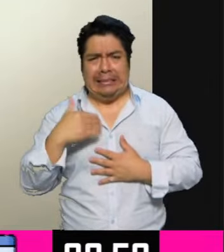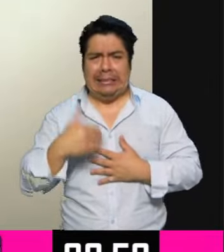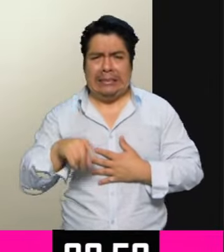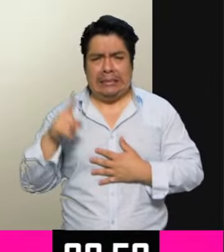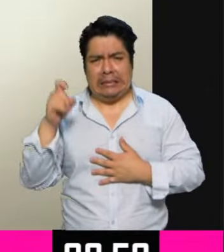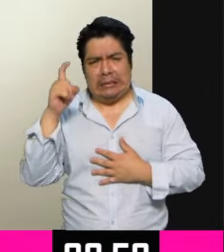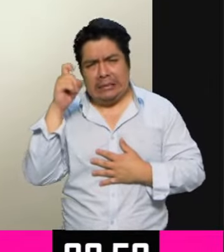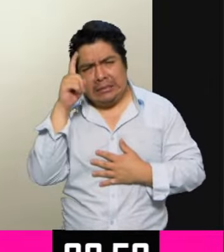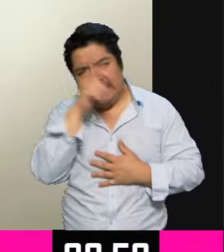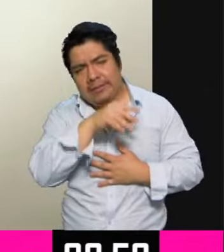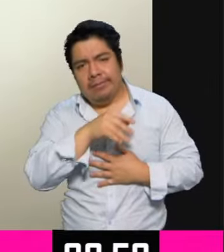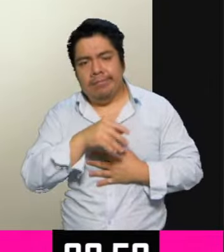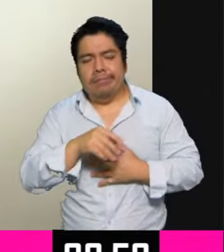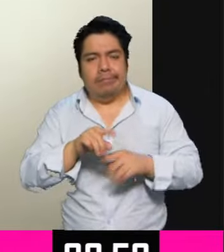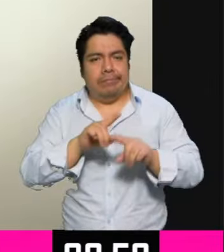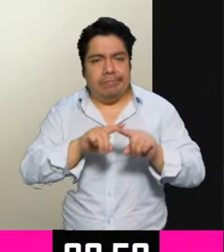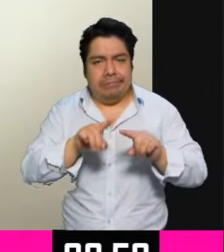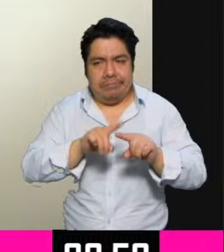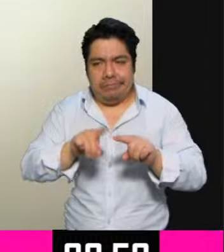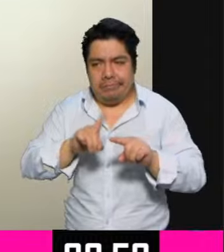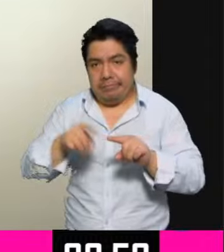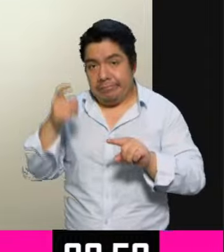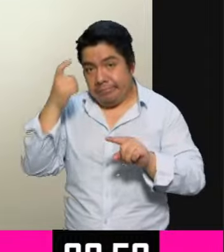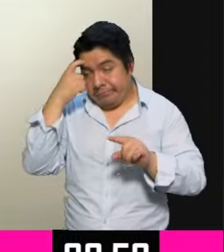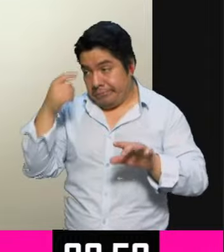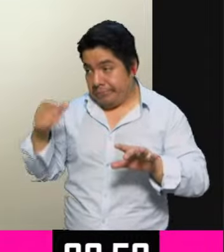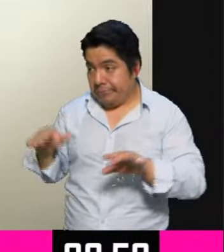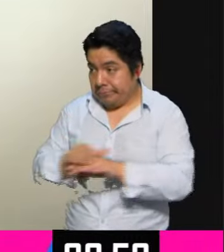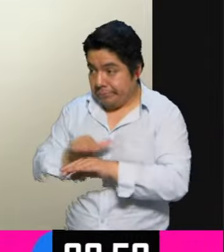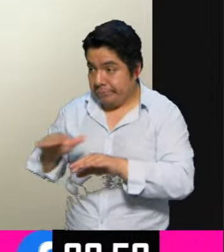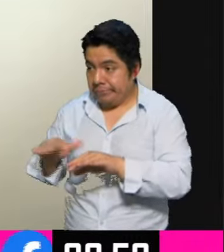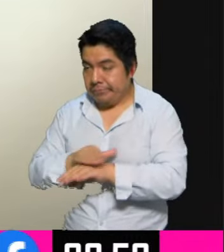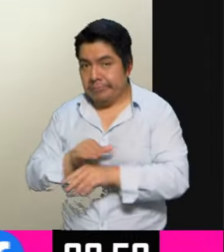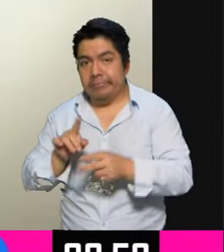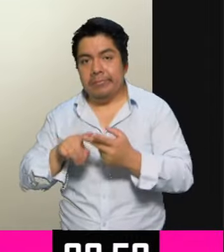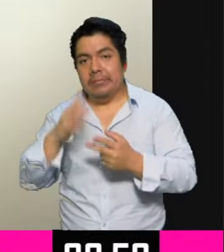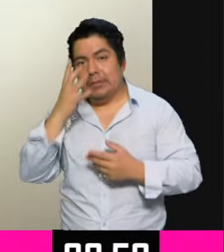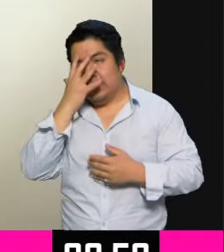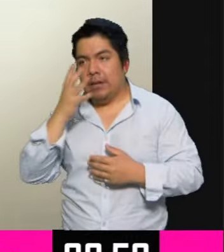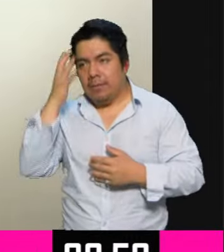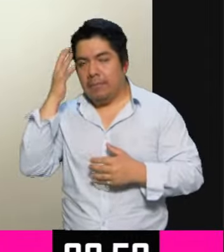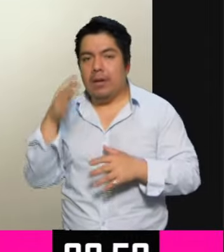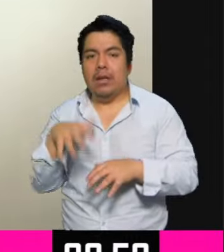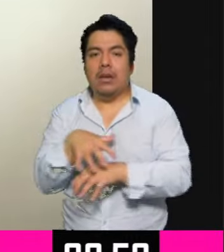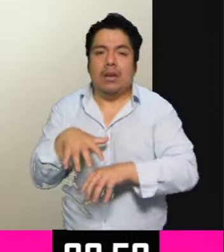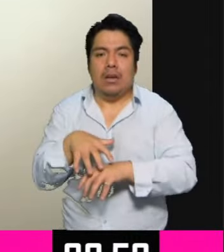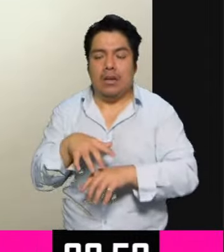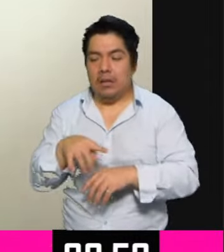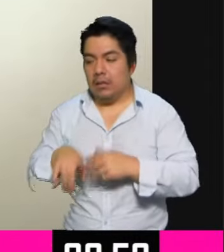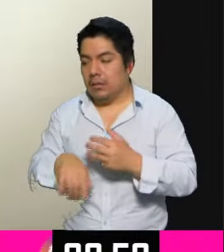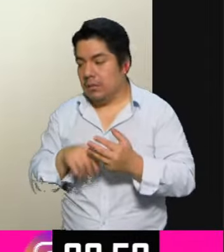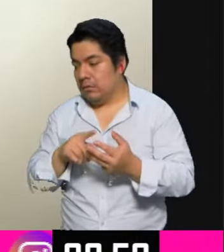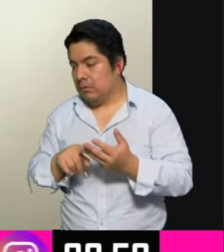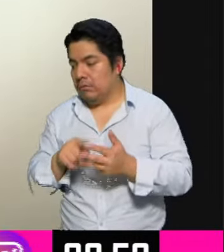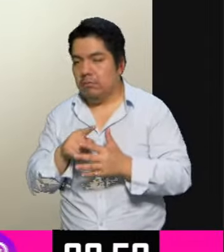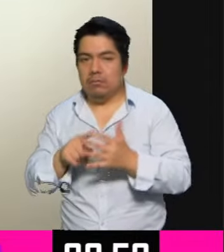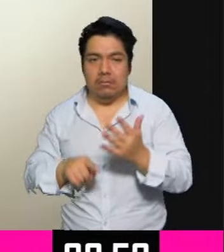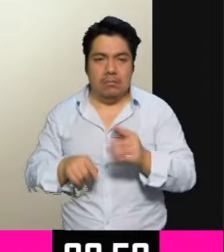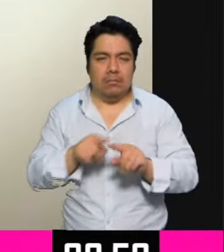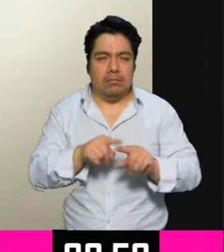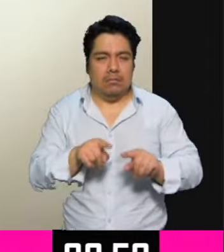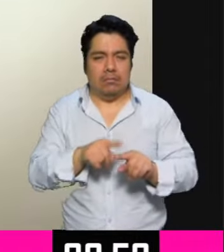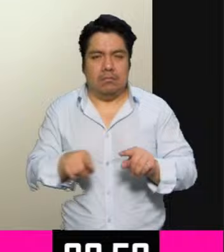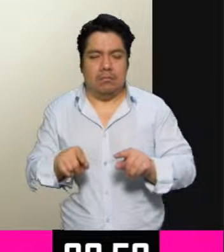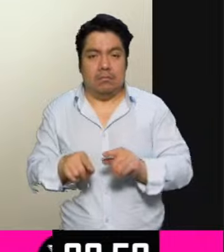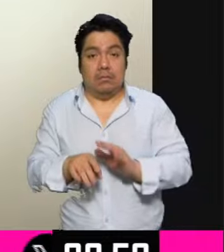que todas estas alteraciones de la mente parkinson esquizofrenia este n